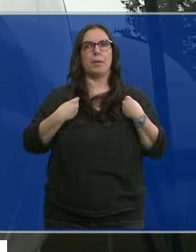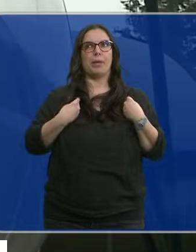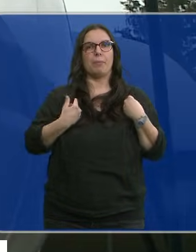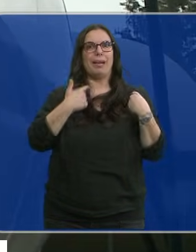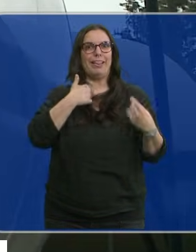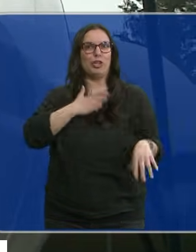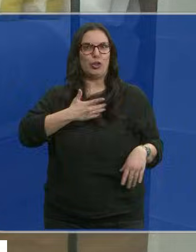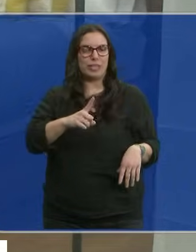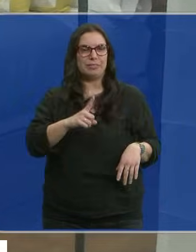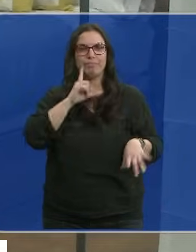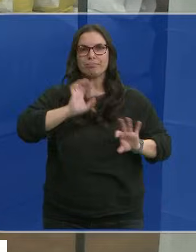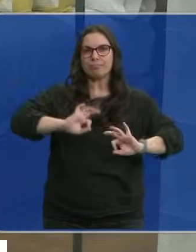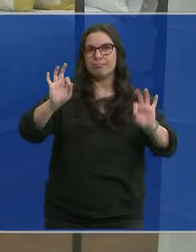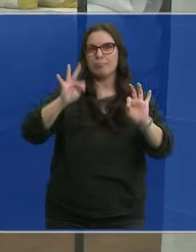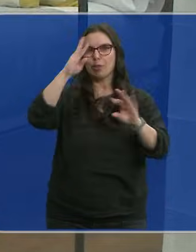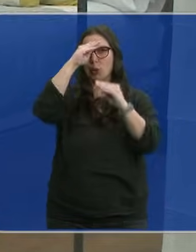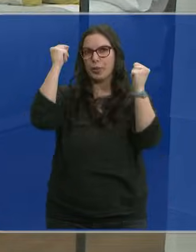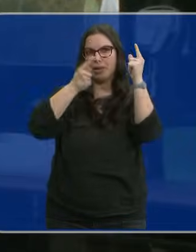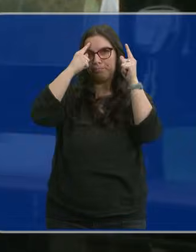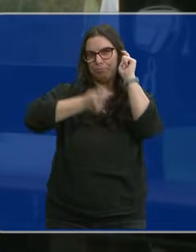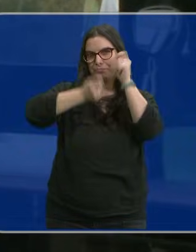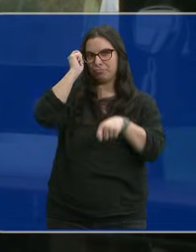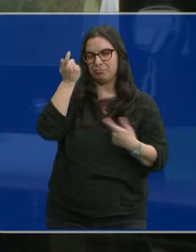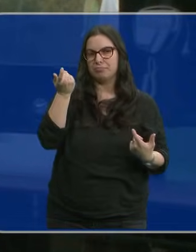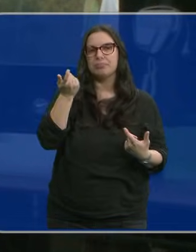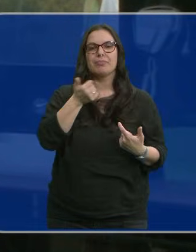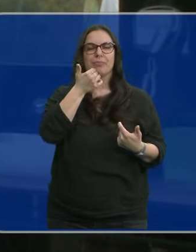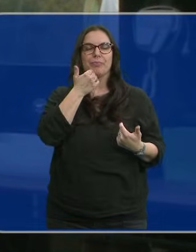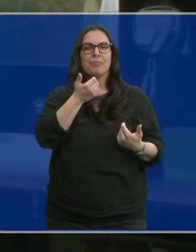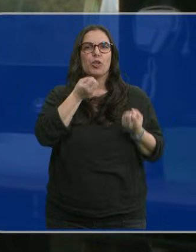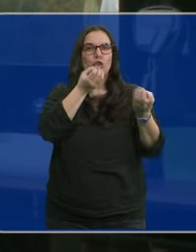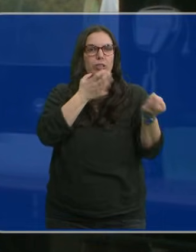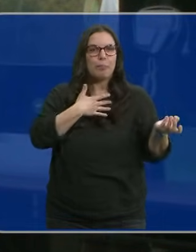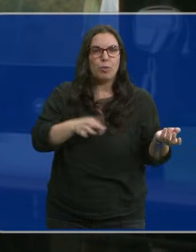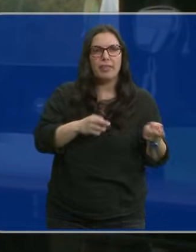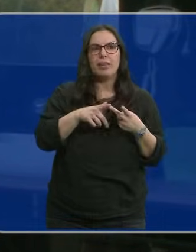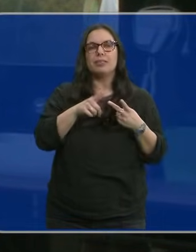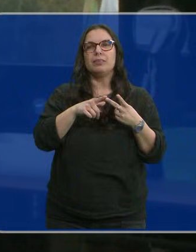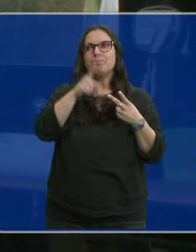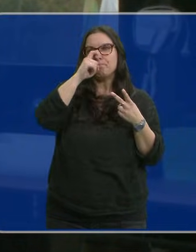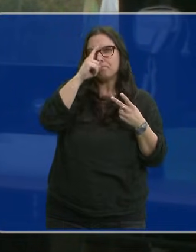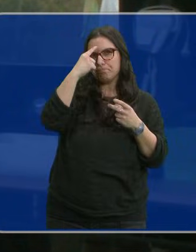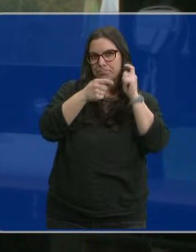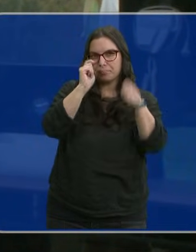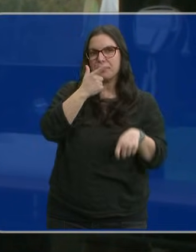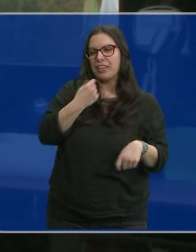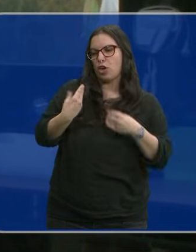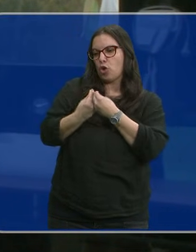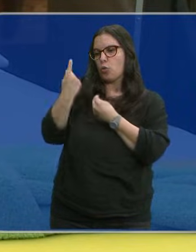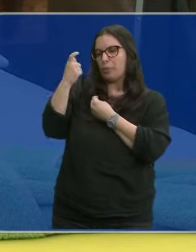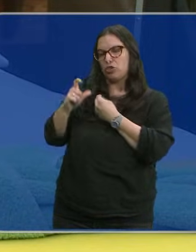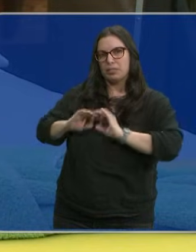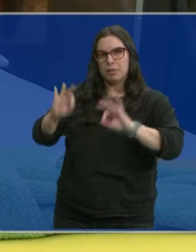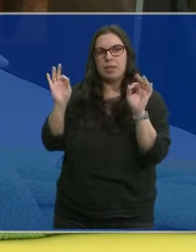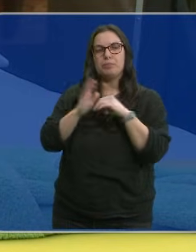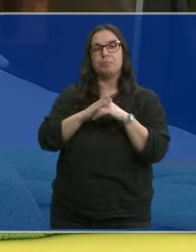perder. Especial e inolvidable. Algo que nos guste contar, algo que nos guste mantener en el recuerdo, con alguien